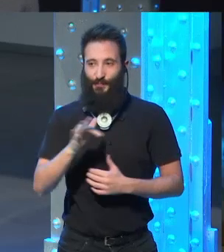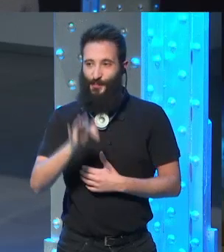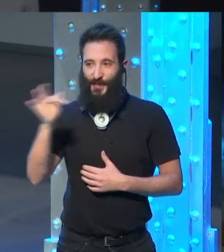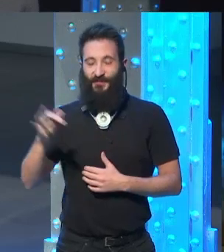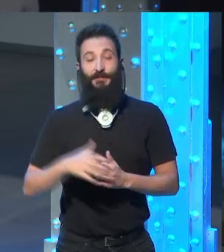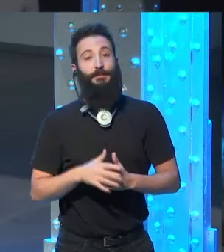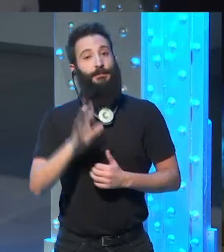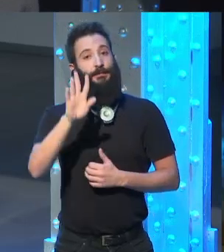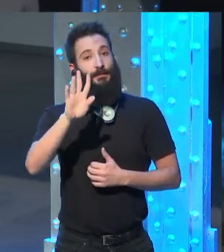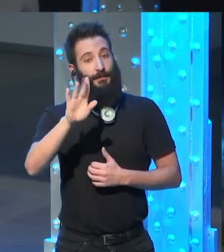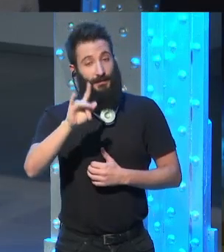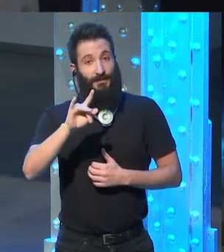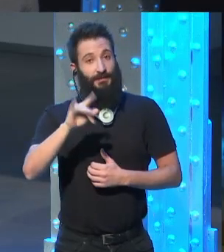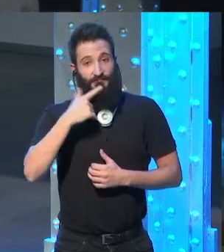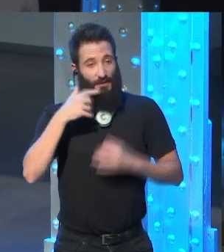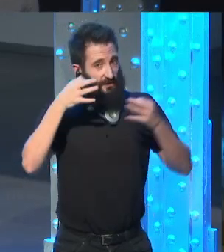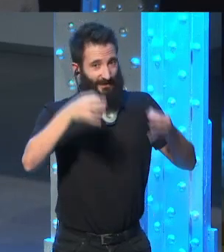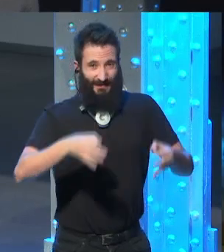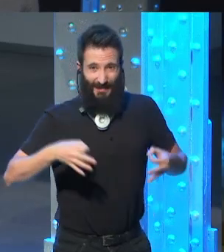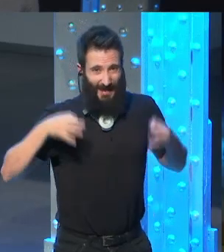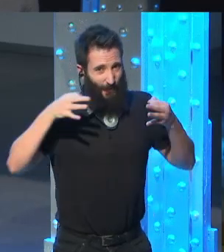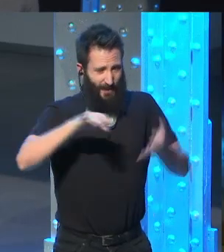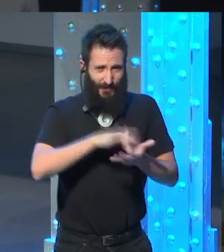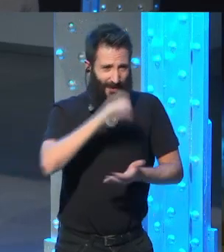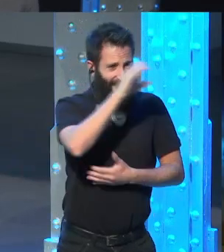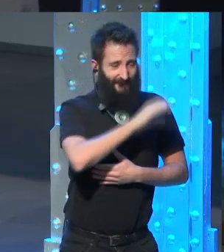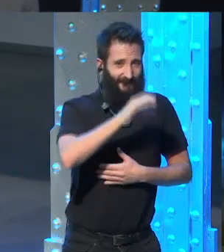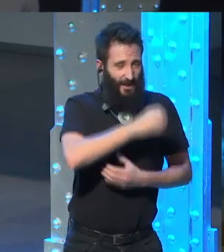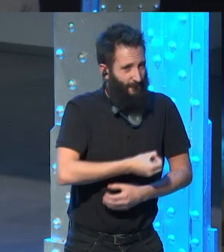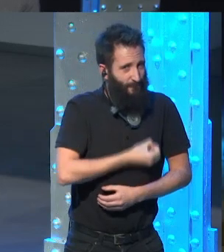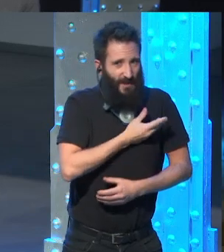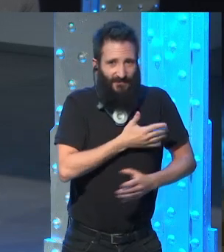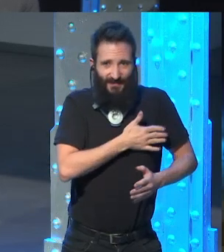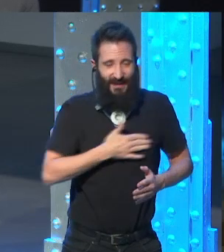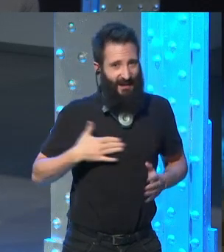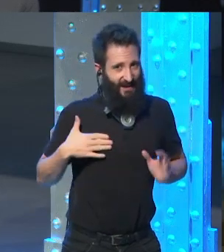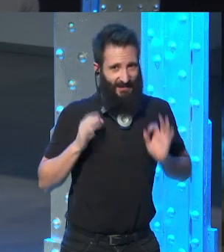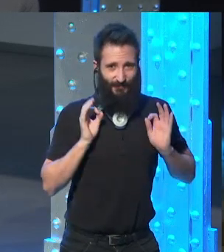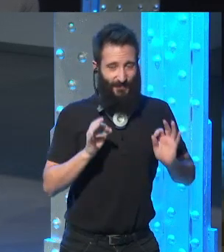Yeah. Sí, yo siempre quise ser un científico y